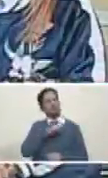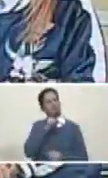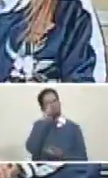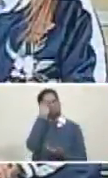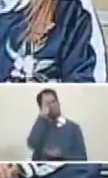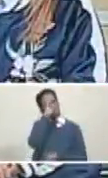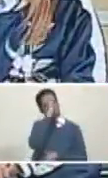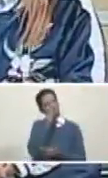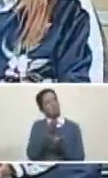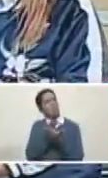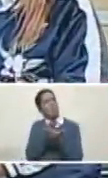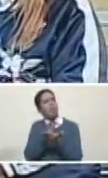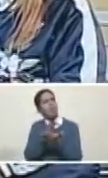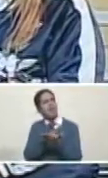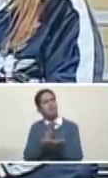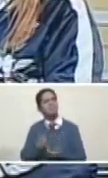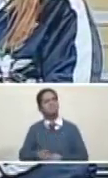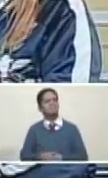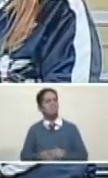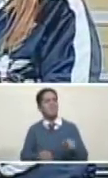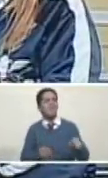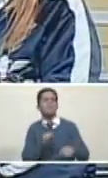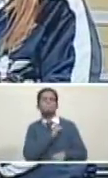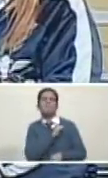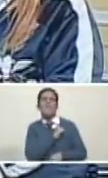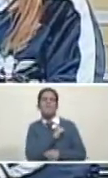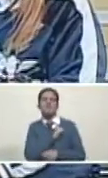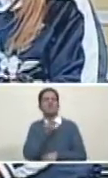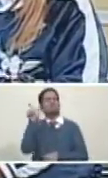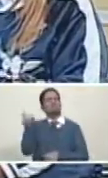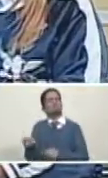¿Tendrán miedo a la verdad los que no quieren dialogar?